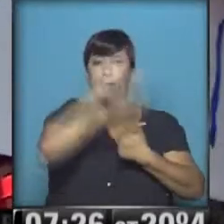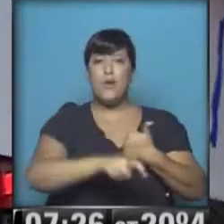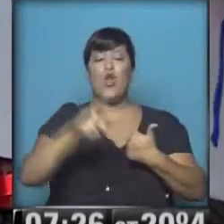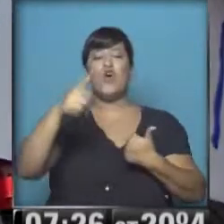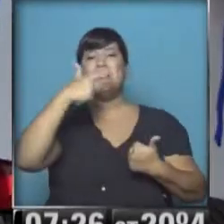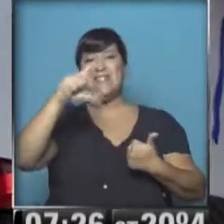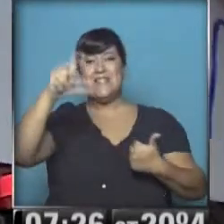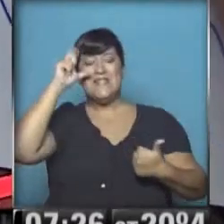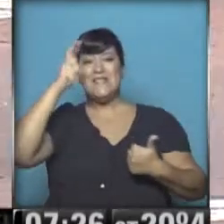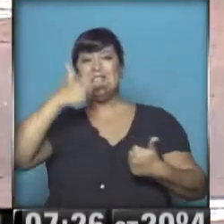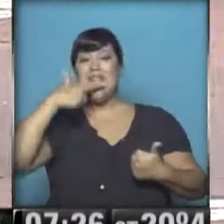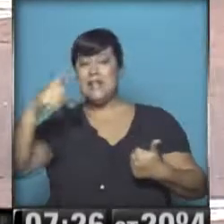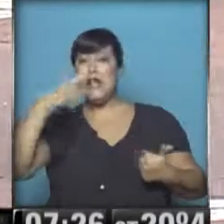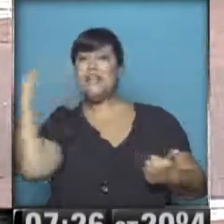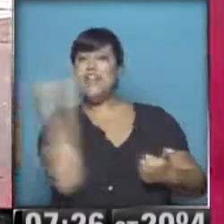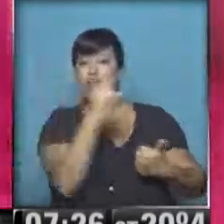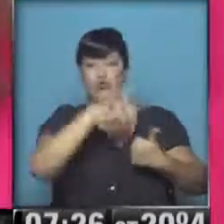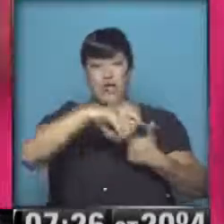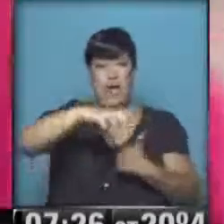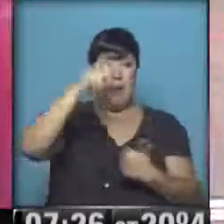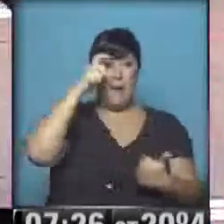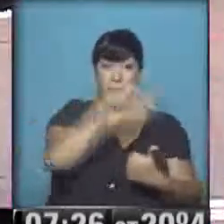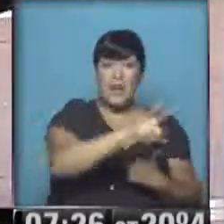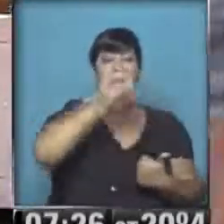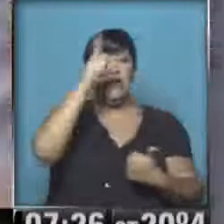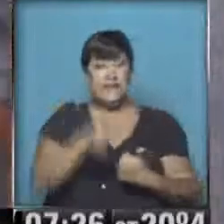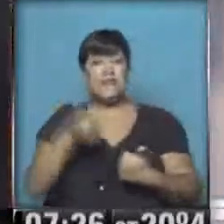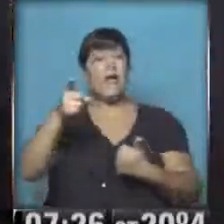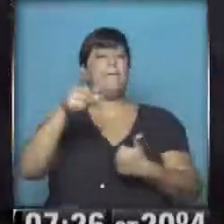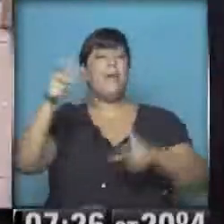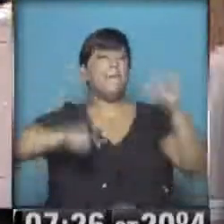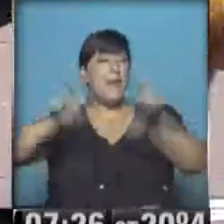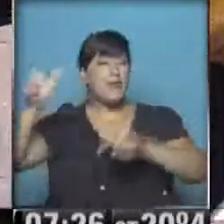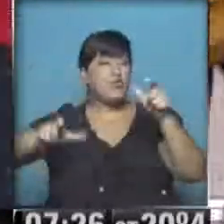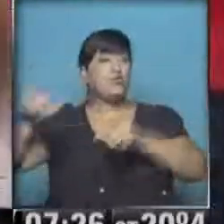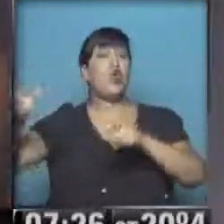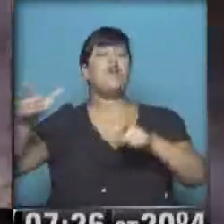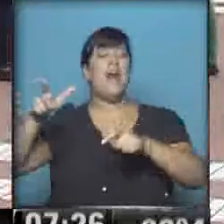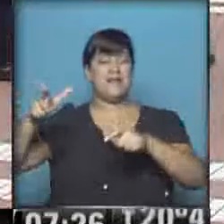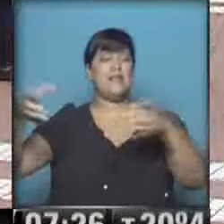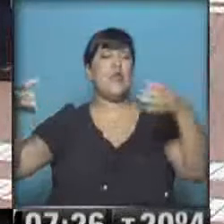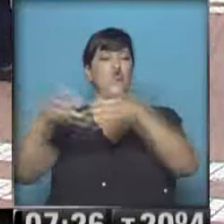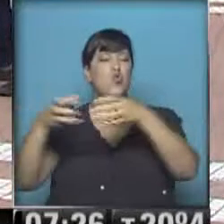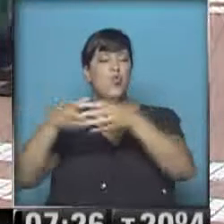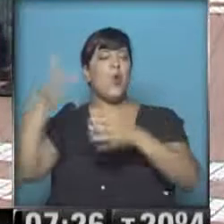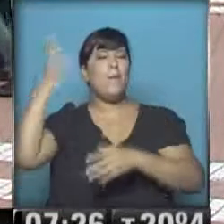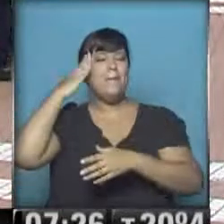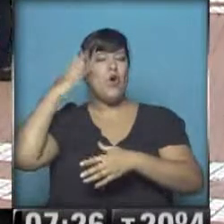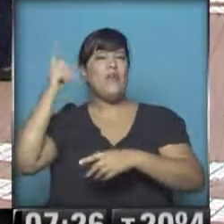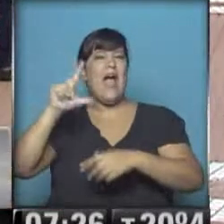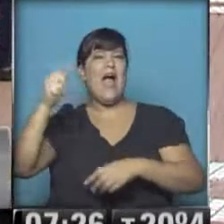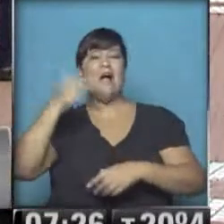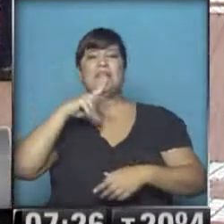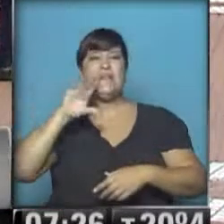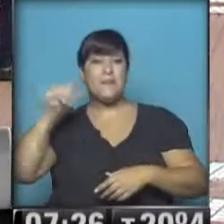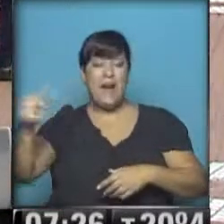CELS, Raúl Ple, y por la Asociación de Familiares y Sobrevivientes del Atentado a la AMIA, estamos hablando de Memoria Activa, por haber demorado la acusación contra